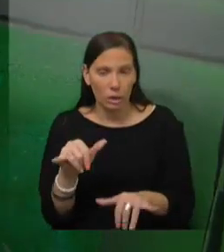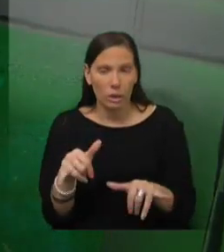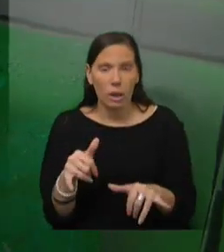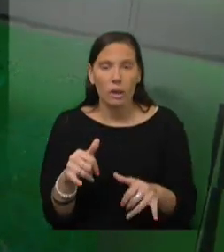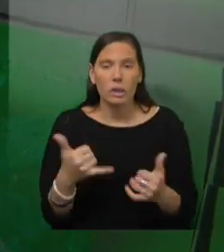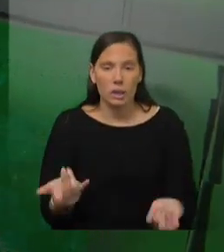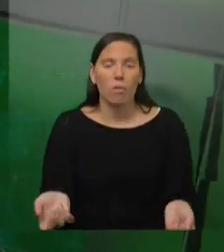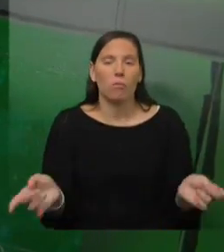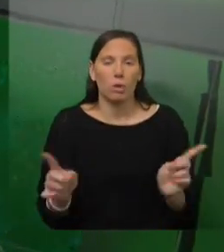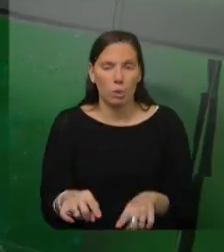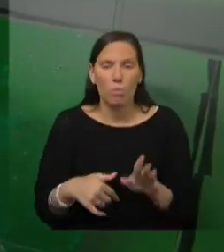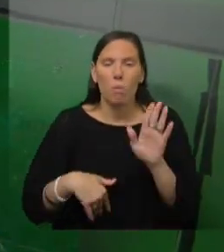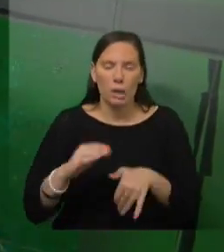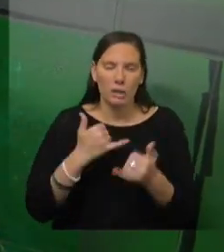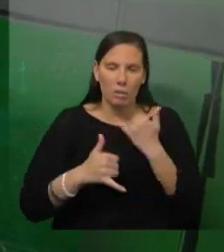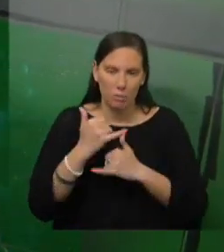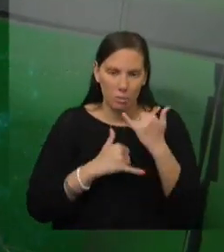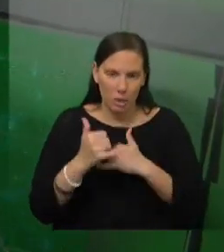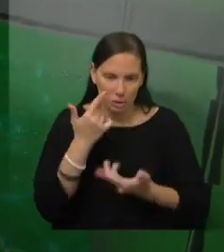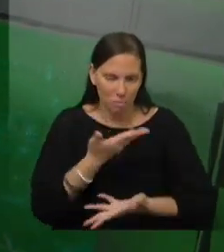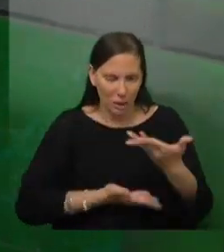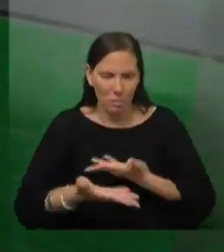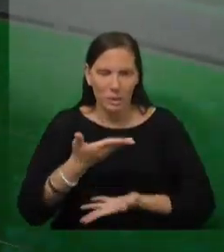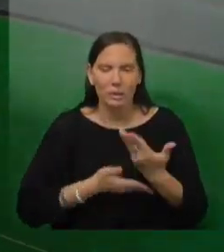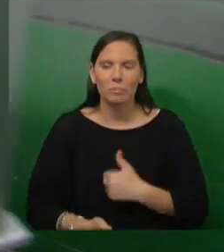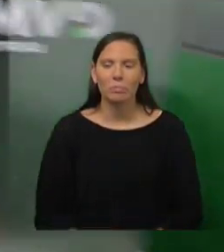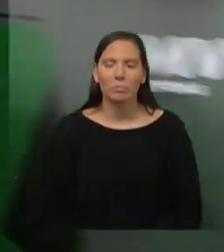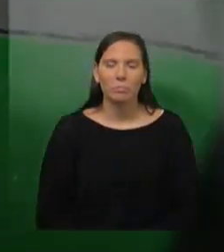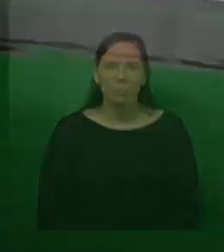la vuelta de la misma seguimos con más información para compartir